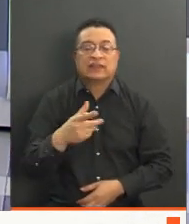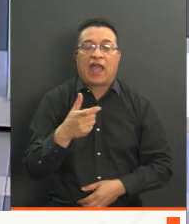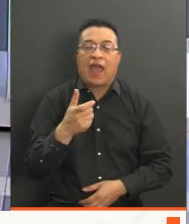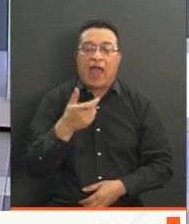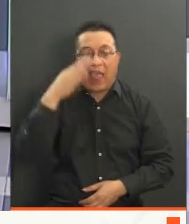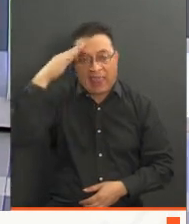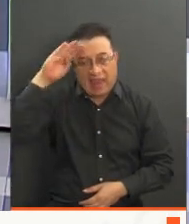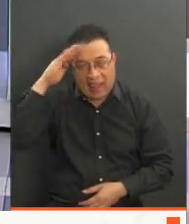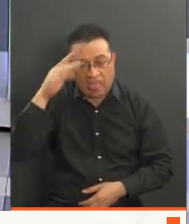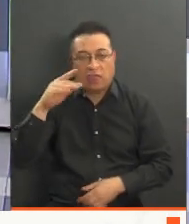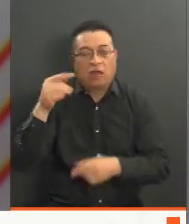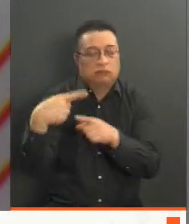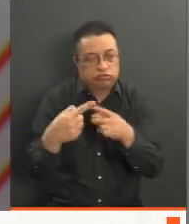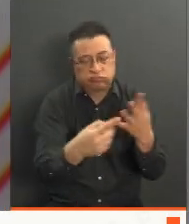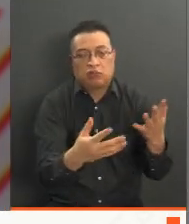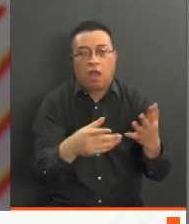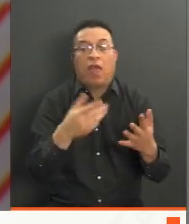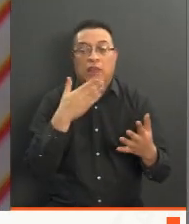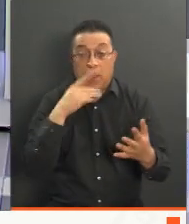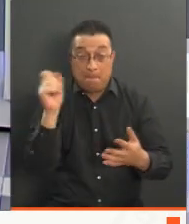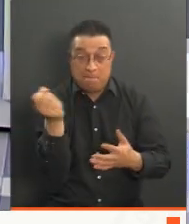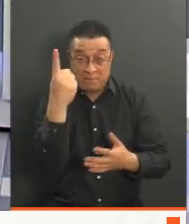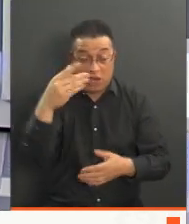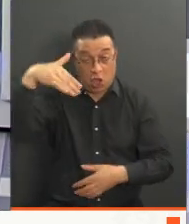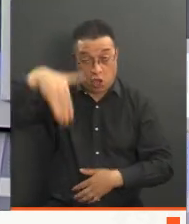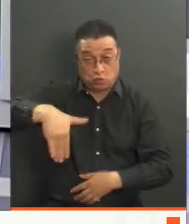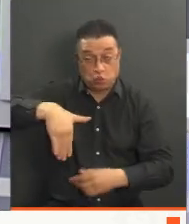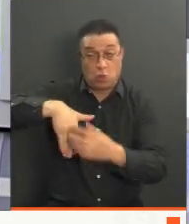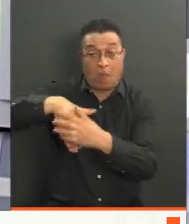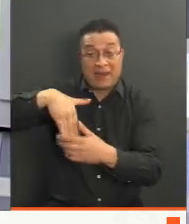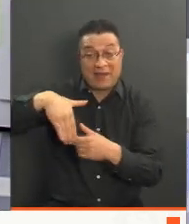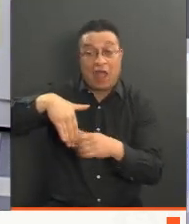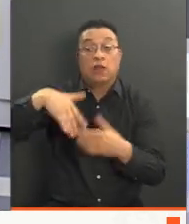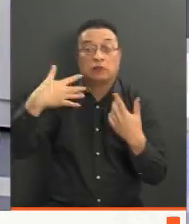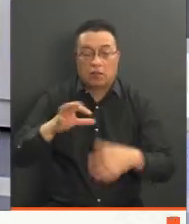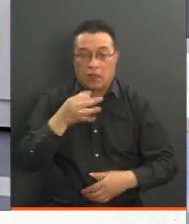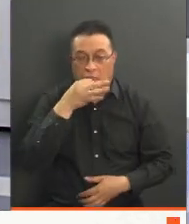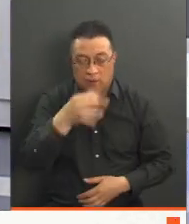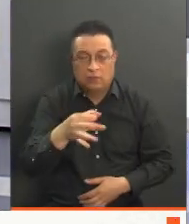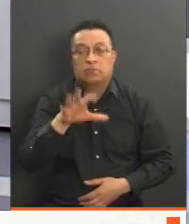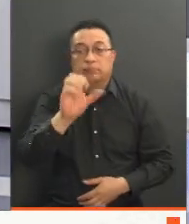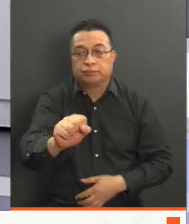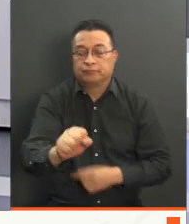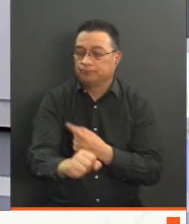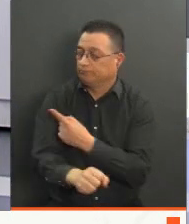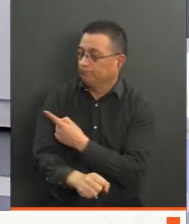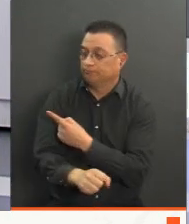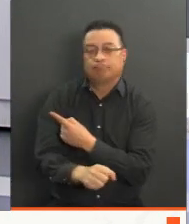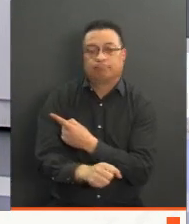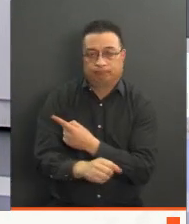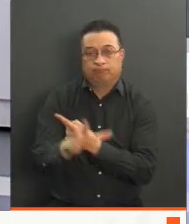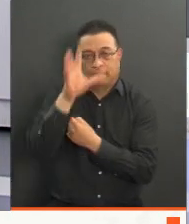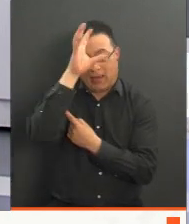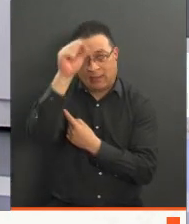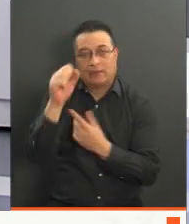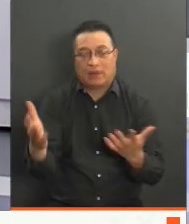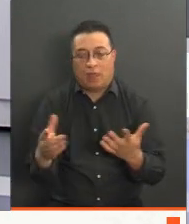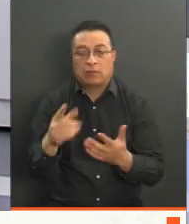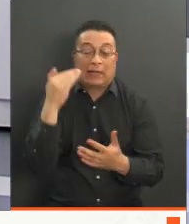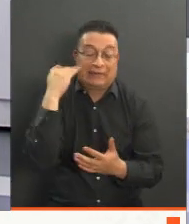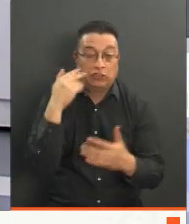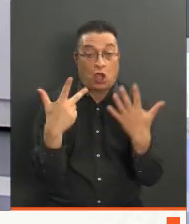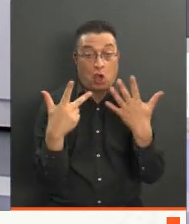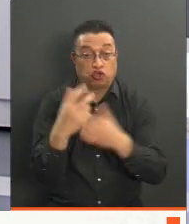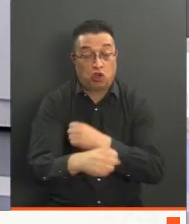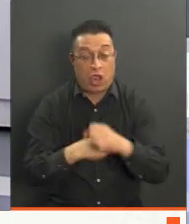Y el primer caso en Sudamérica que se ha detectado, ya está dicho, por eso que destacamos Argentina, un niño de 8 años que